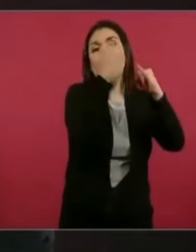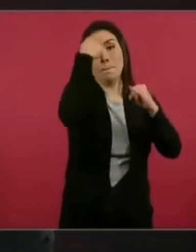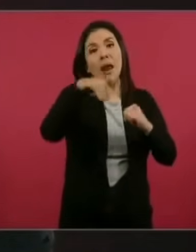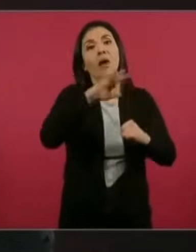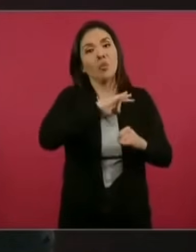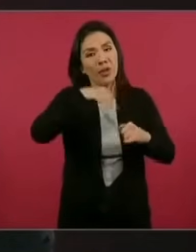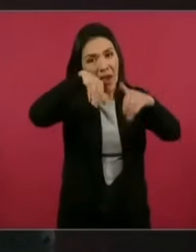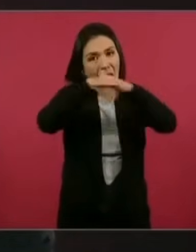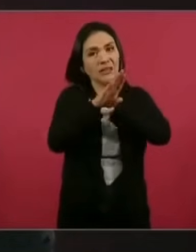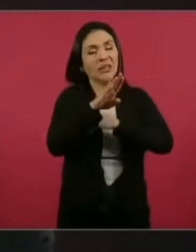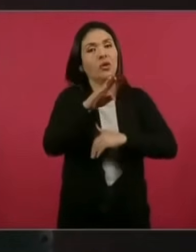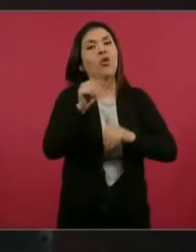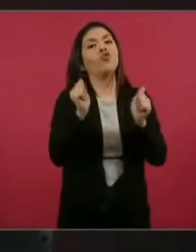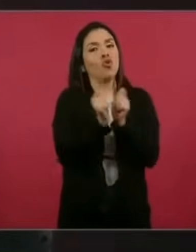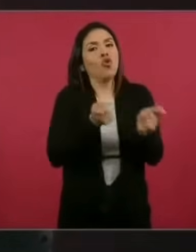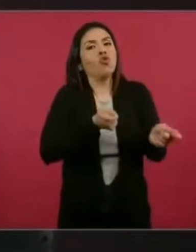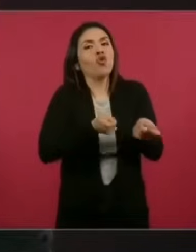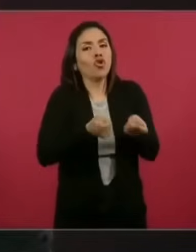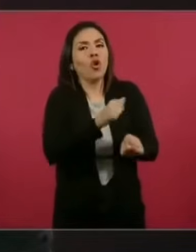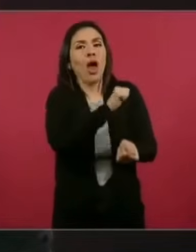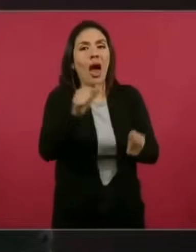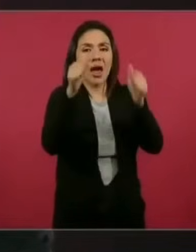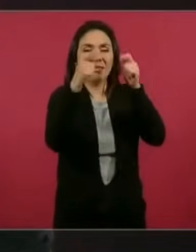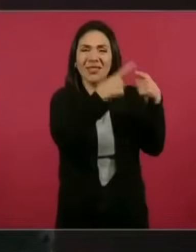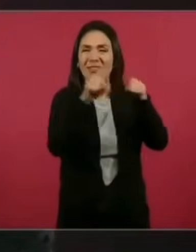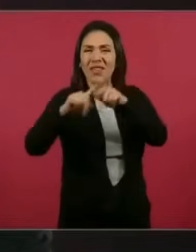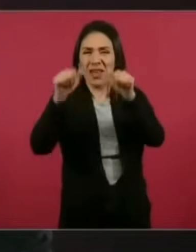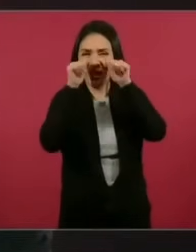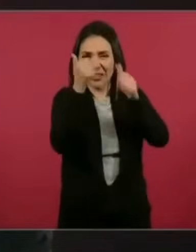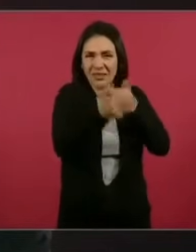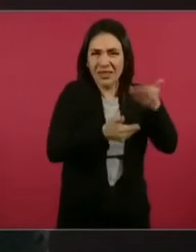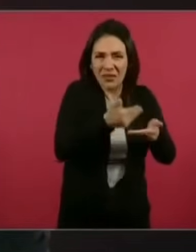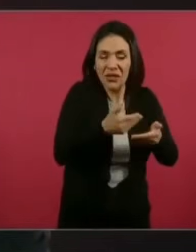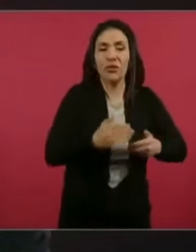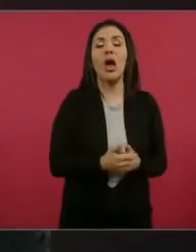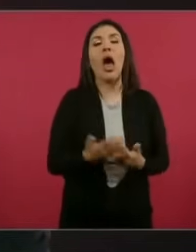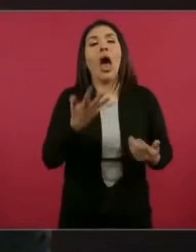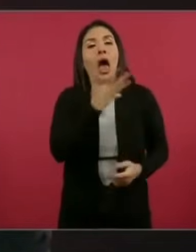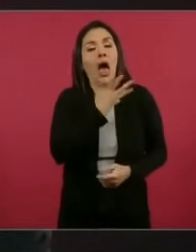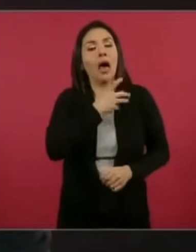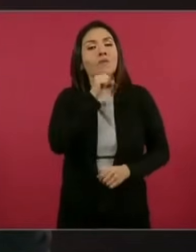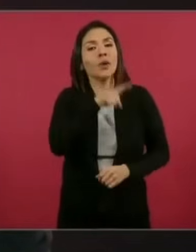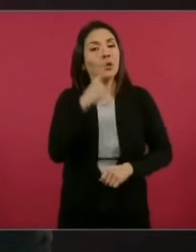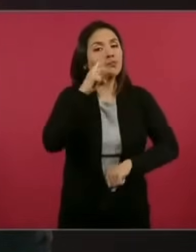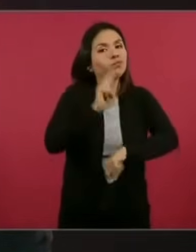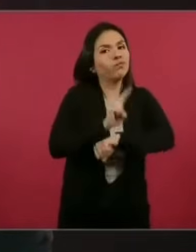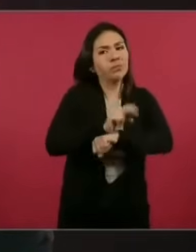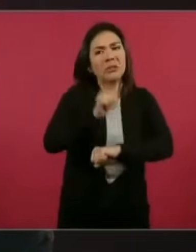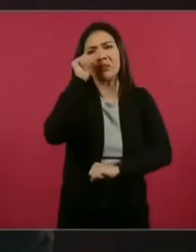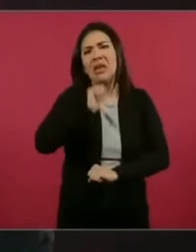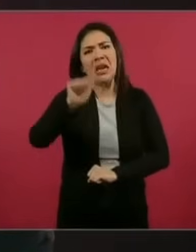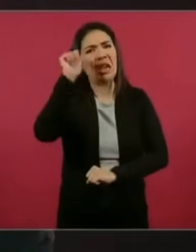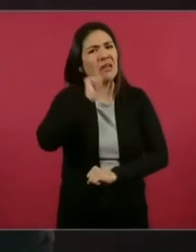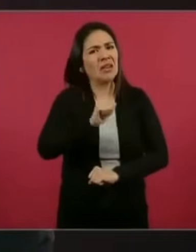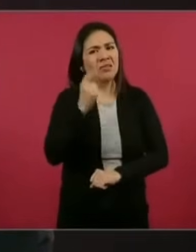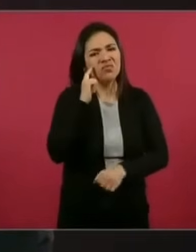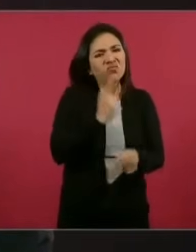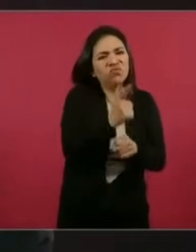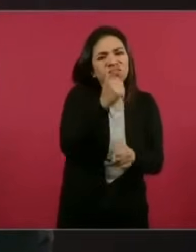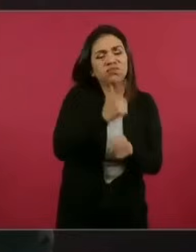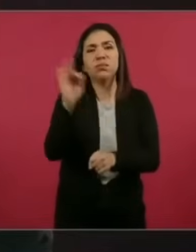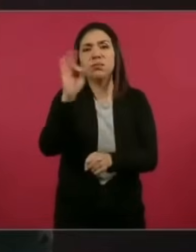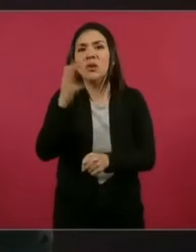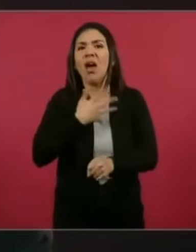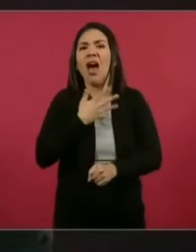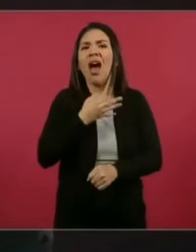el acceso controlado a los activos y servicios, tiene un monitoreo todo el tiempo y detección de